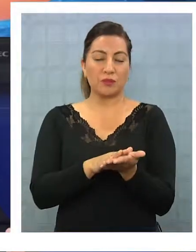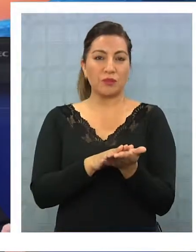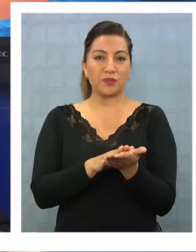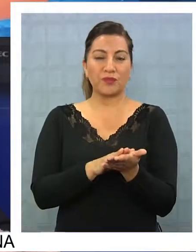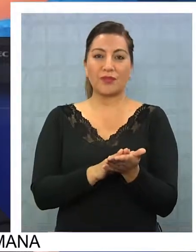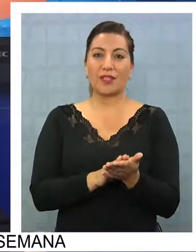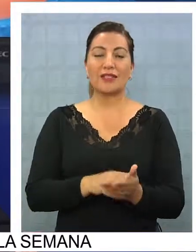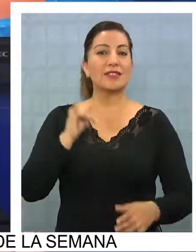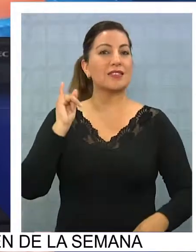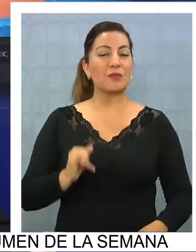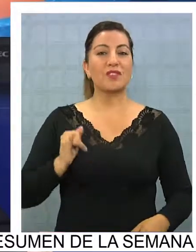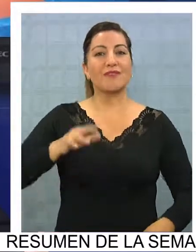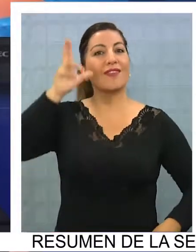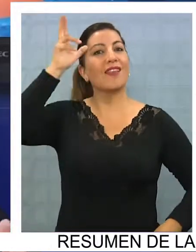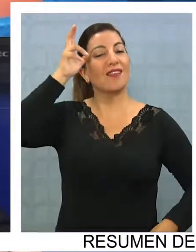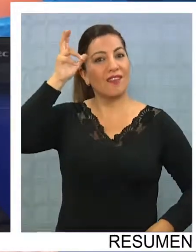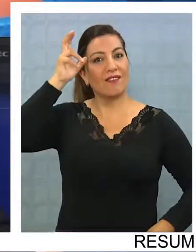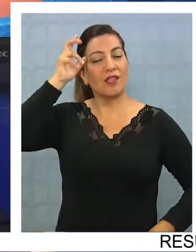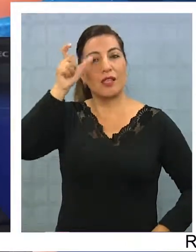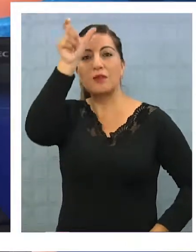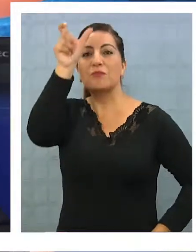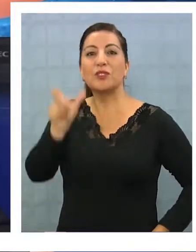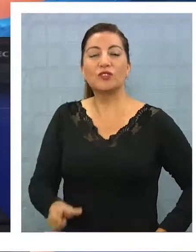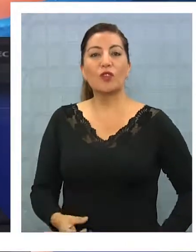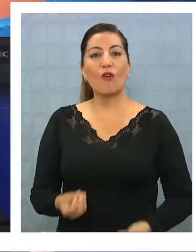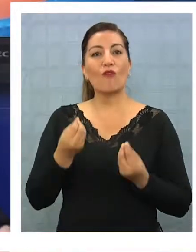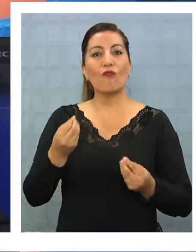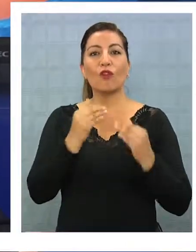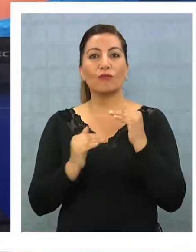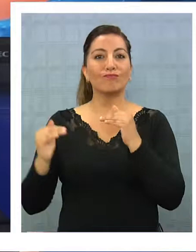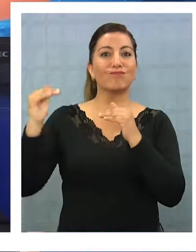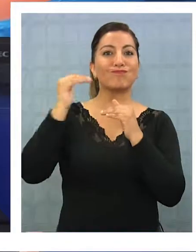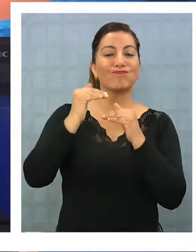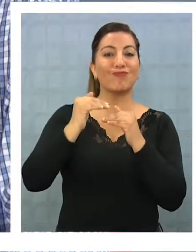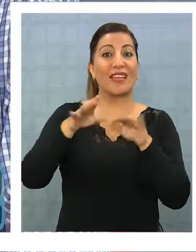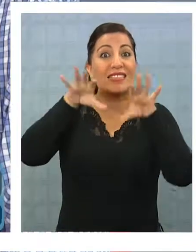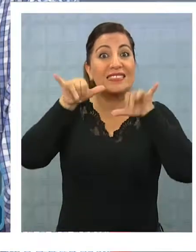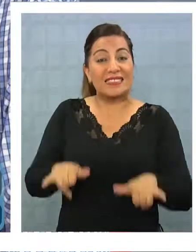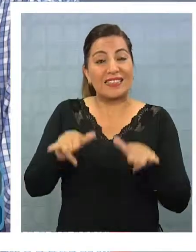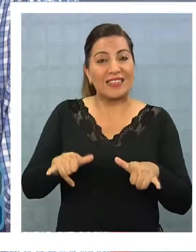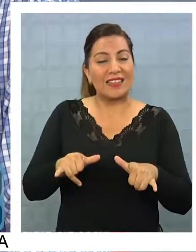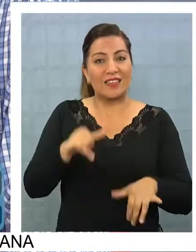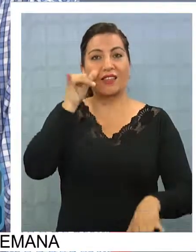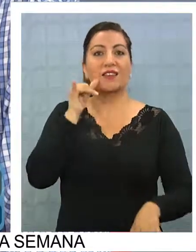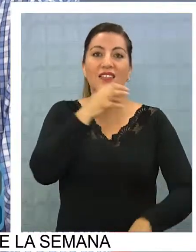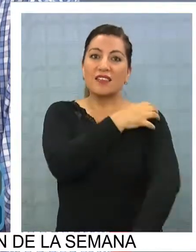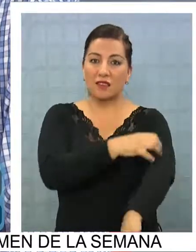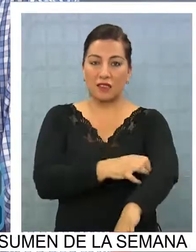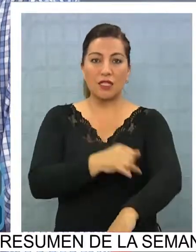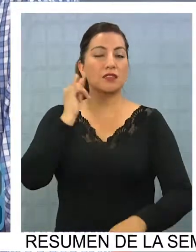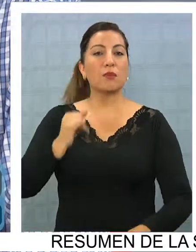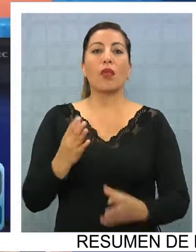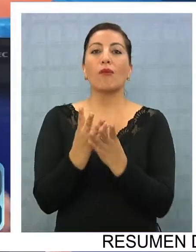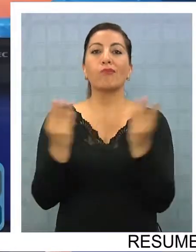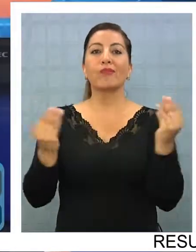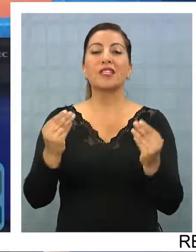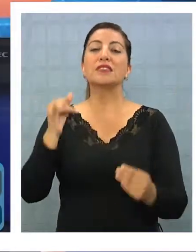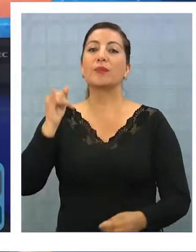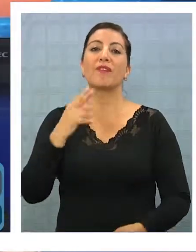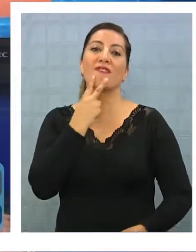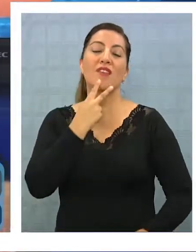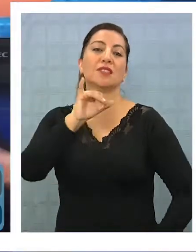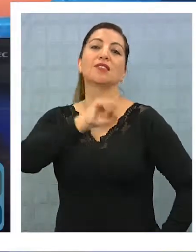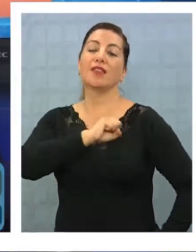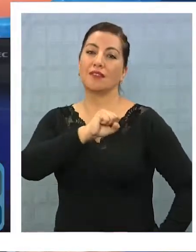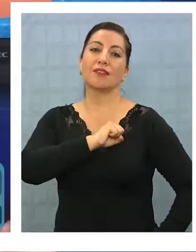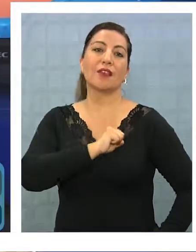ejemplo, el talento humano de investigadores de buen nivel en las regiones. Permanentemente hay una fuga hacia Santiago